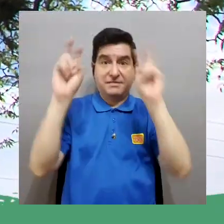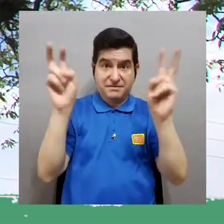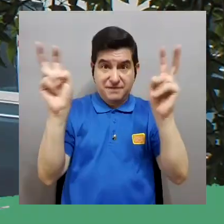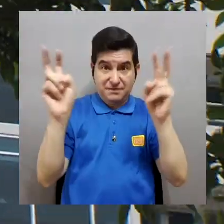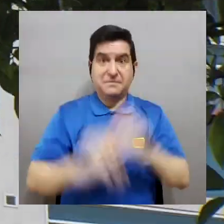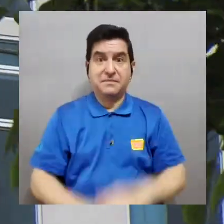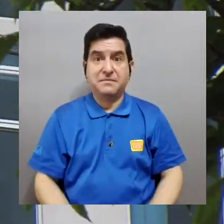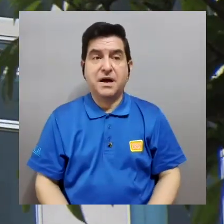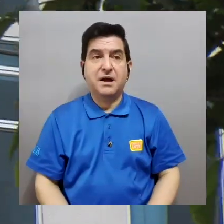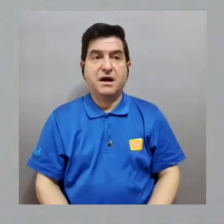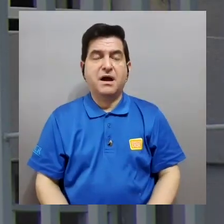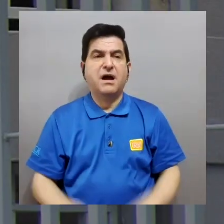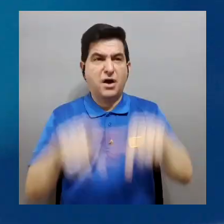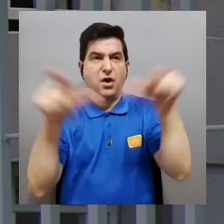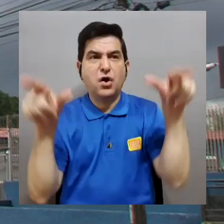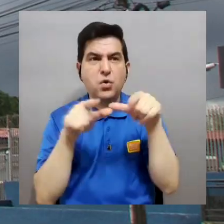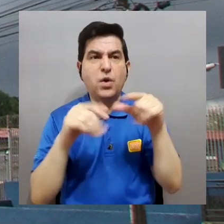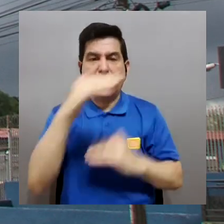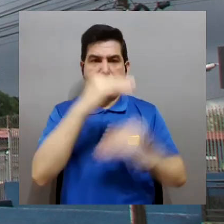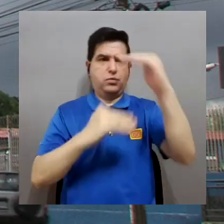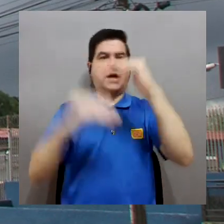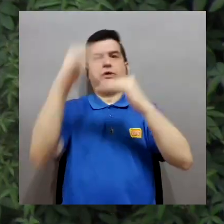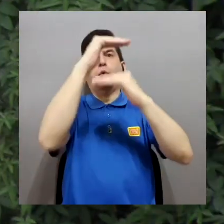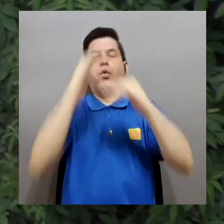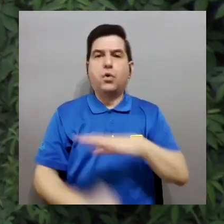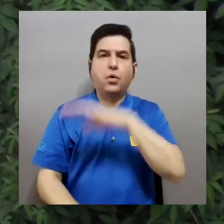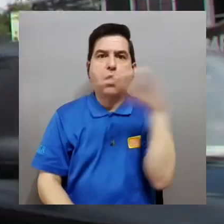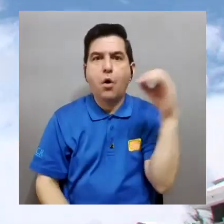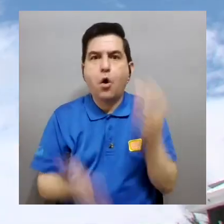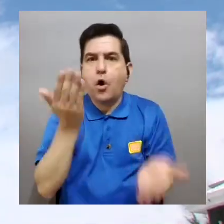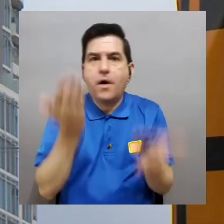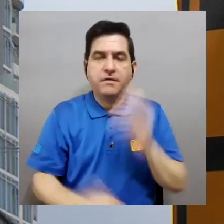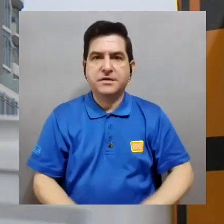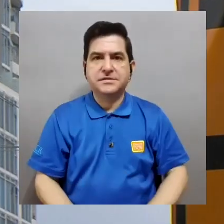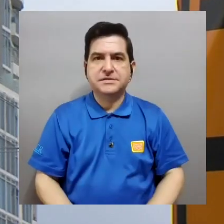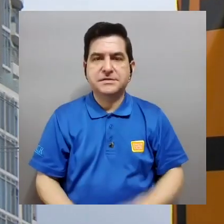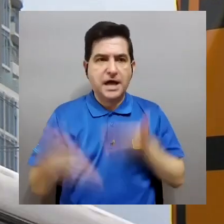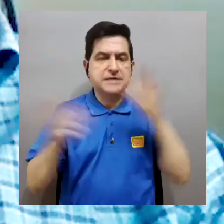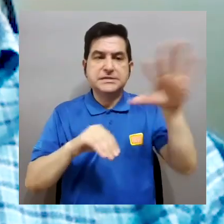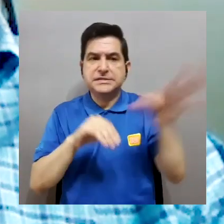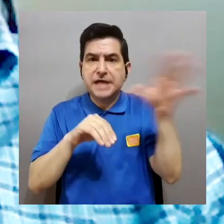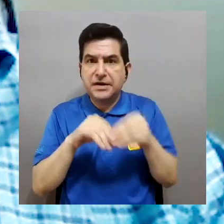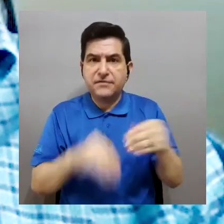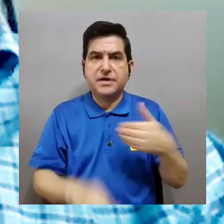de si es en torres, si se dan servicios